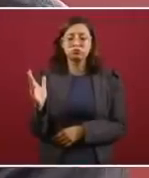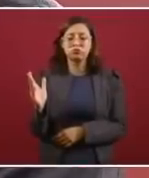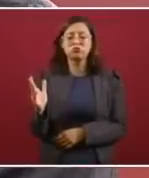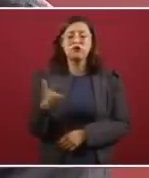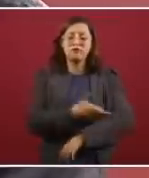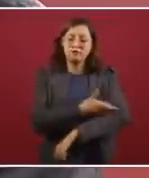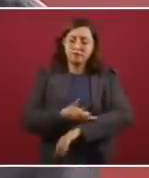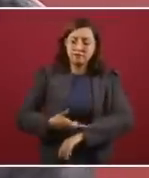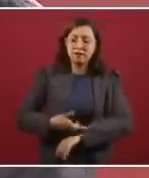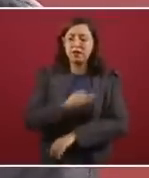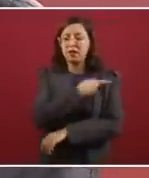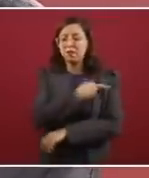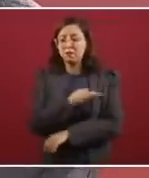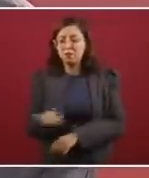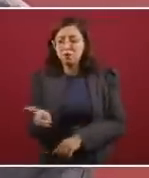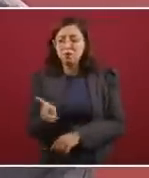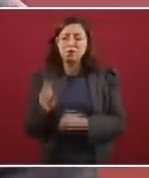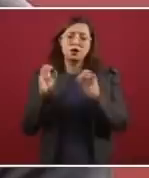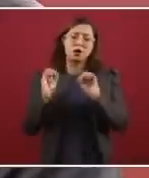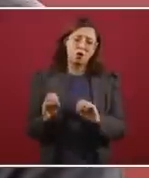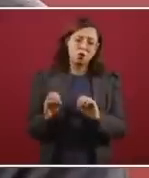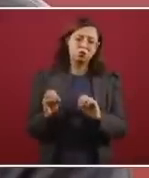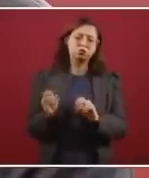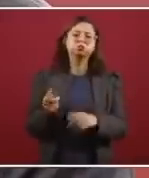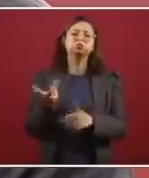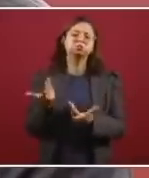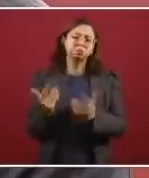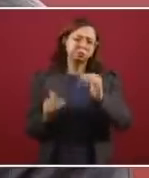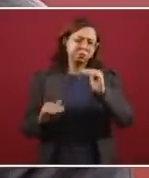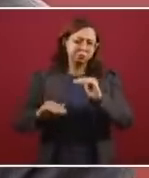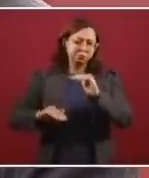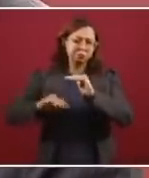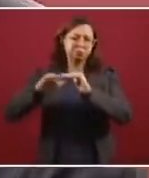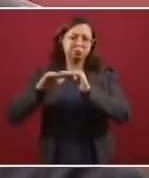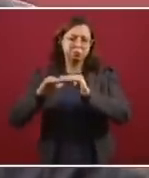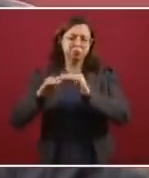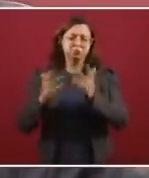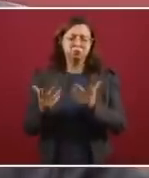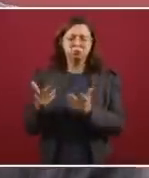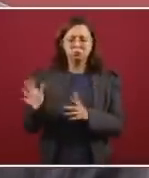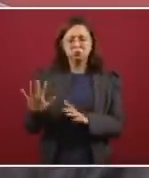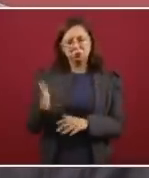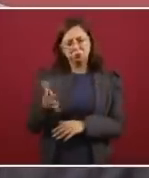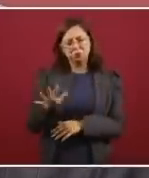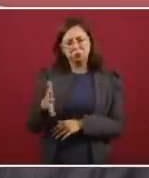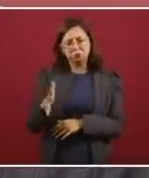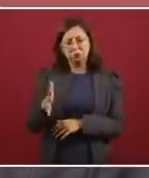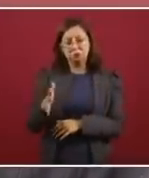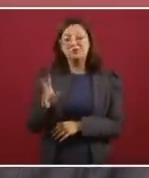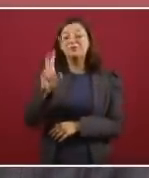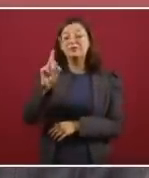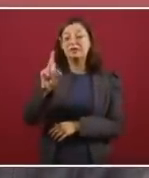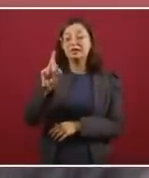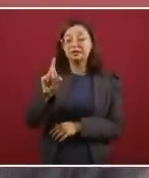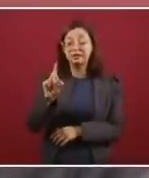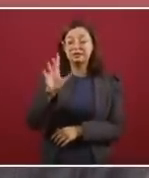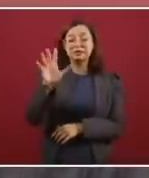pobres o de clase media-baja, y que el 35 era de clase